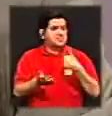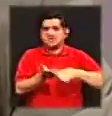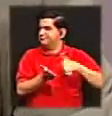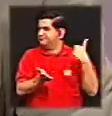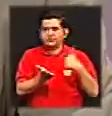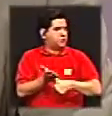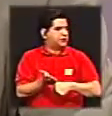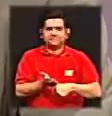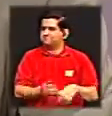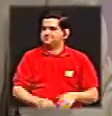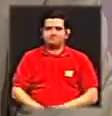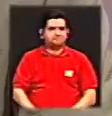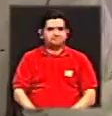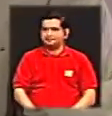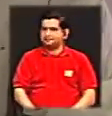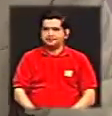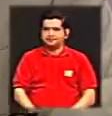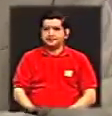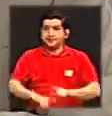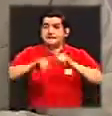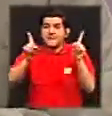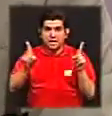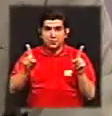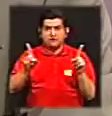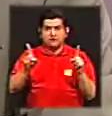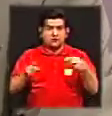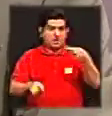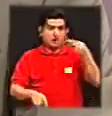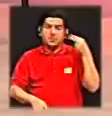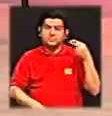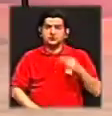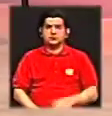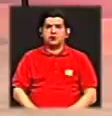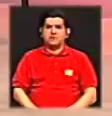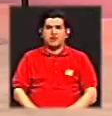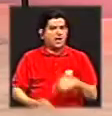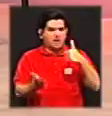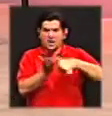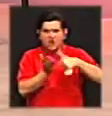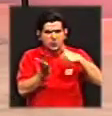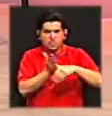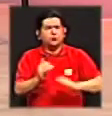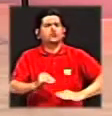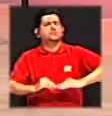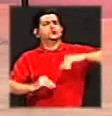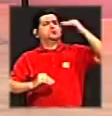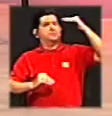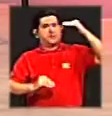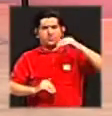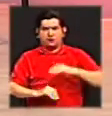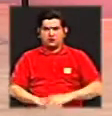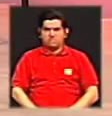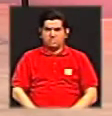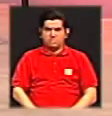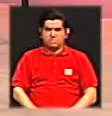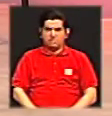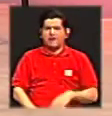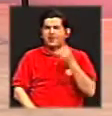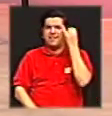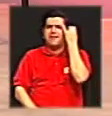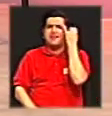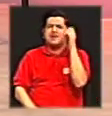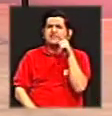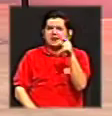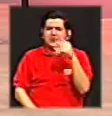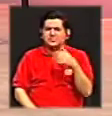votar. Sin embargo, históricamente el abstencionismo ha sido mayor. ¿Cuál es la estimación